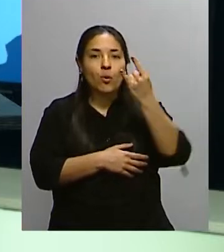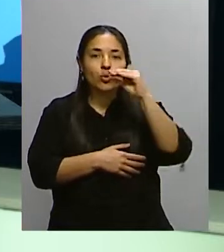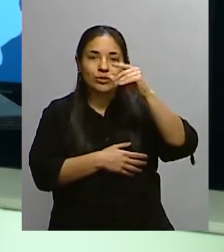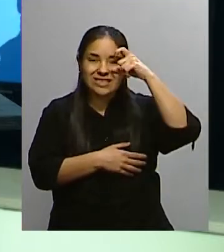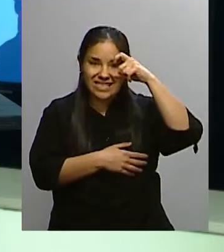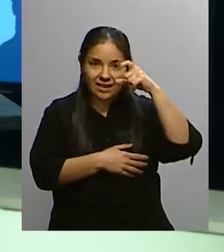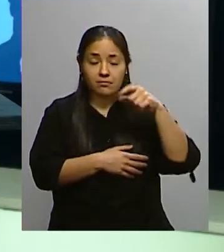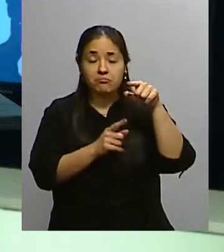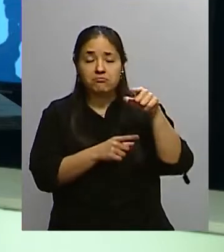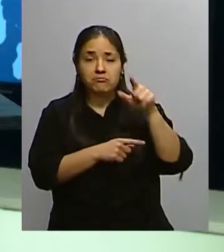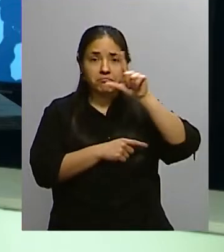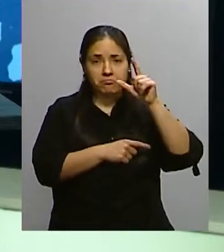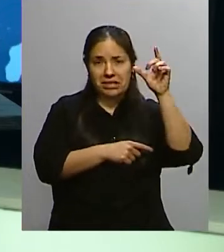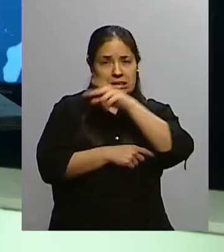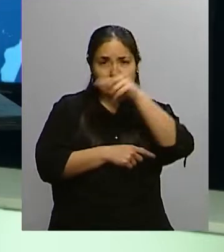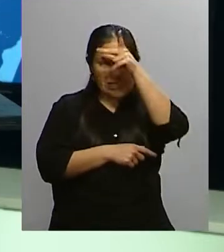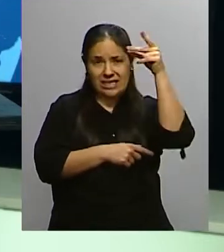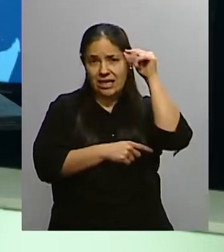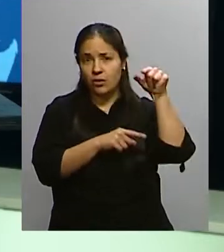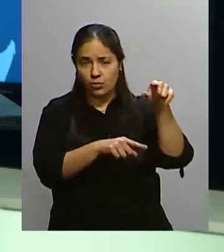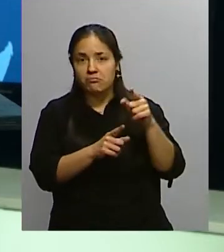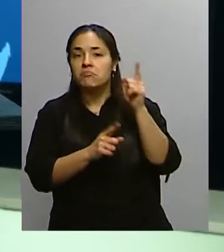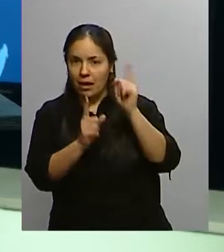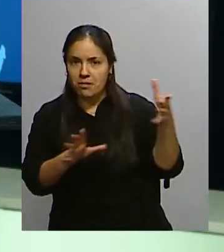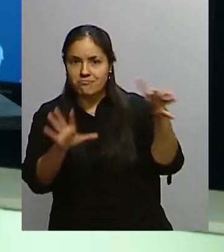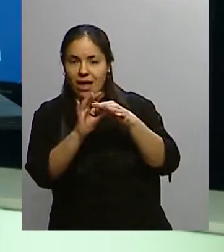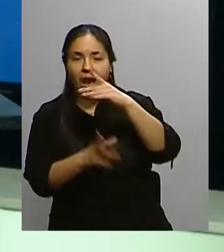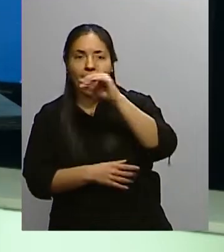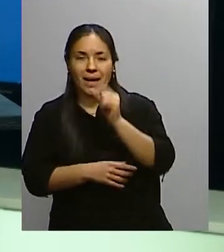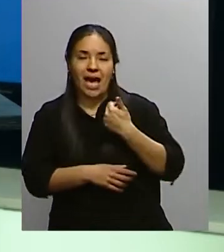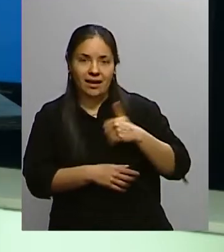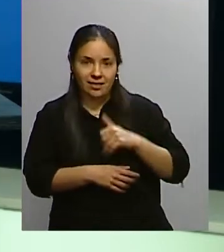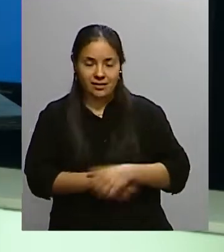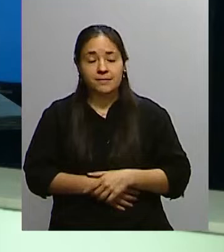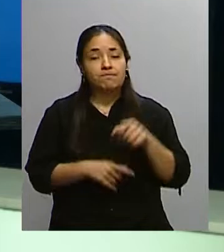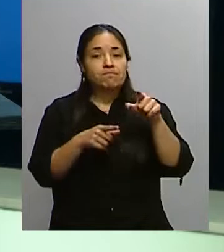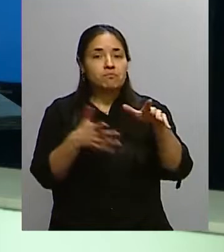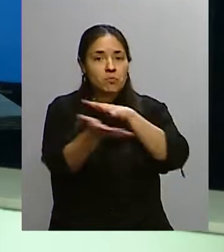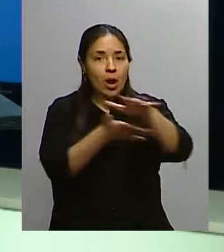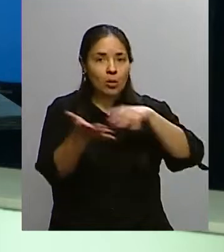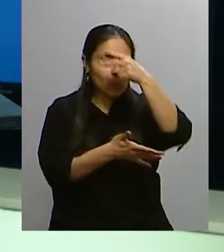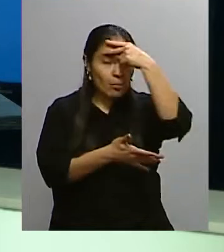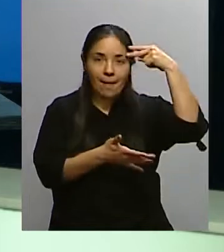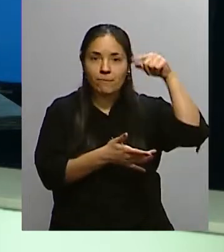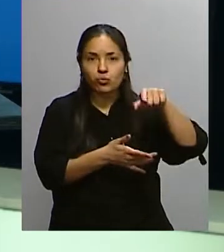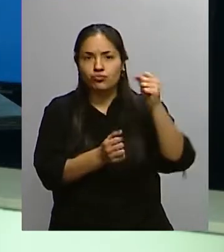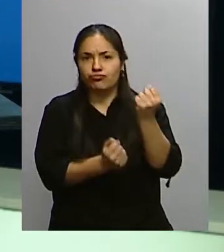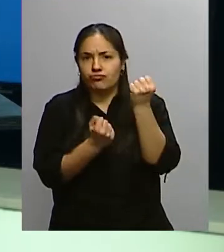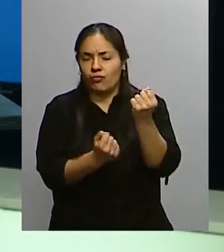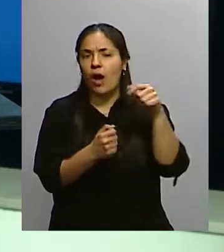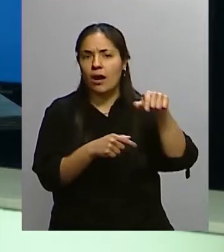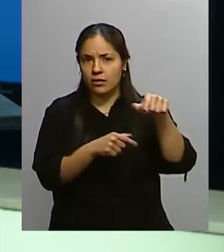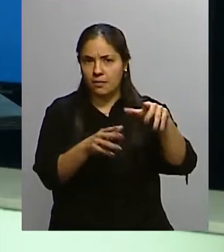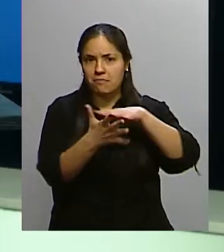la Argentina. El pueblo mapuche, que además es uno de los pueblos originarios más notorios y más presentes en el vecino país. Obviamente